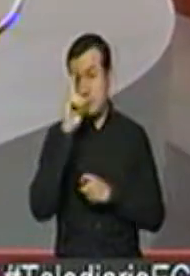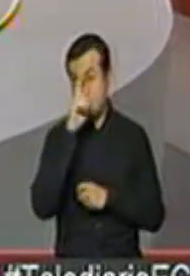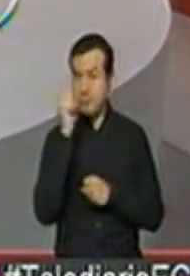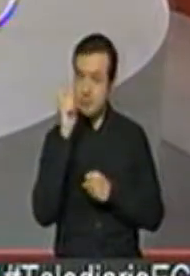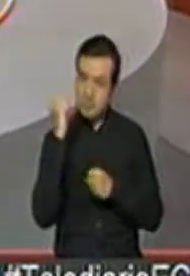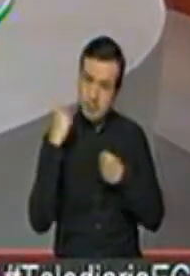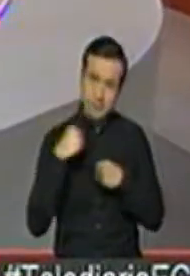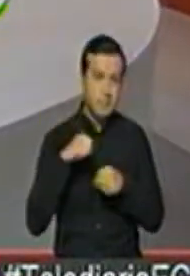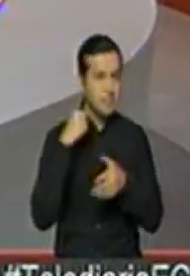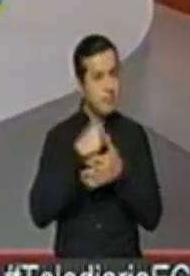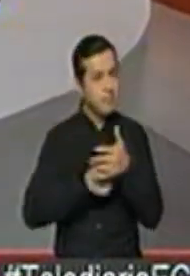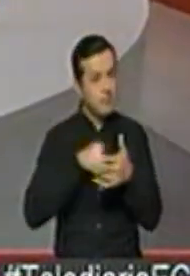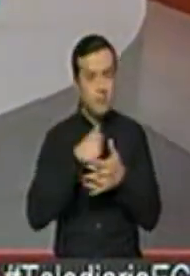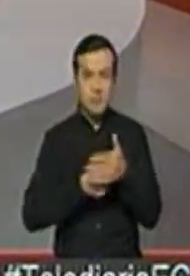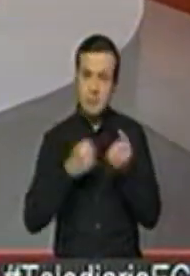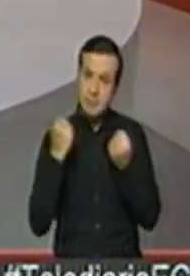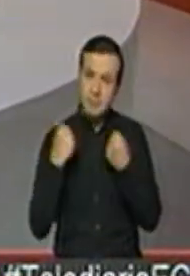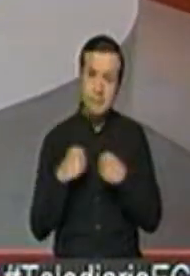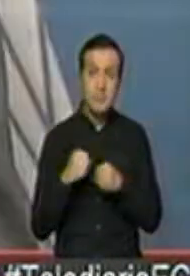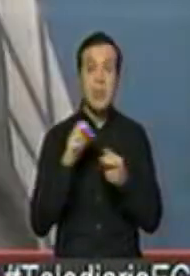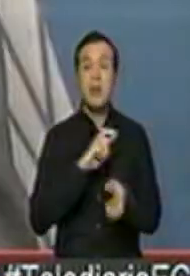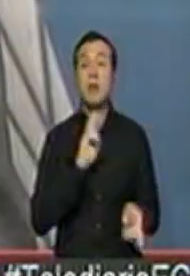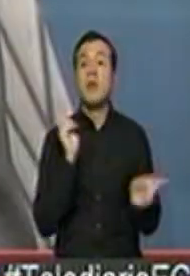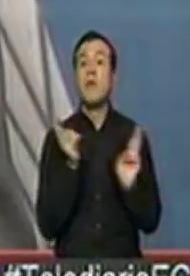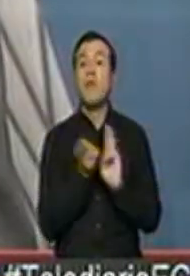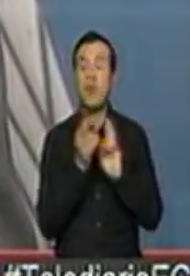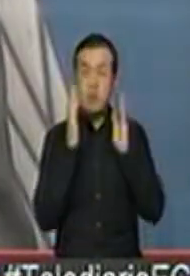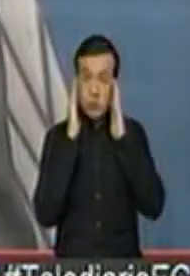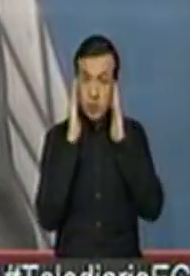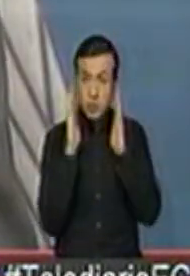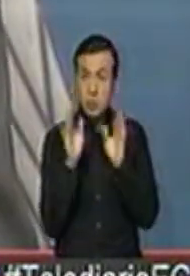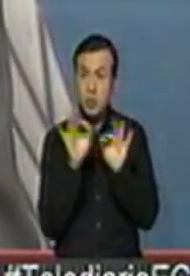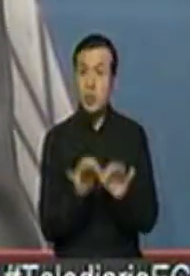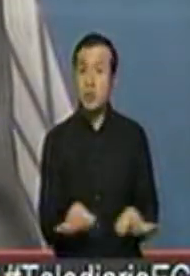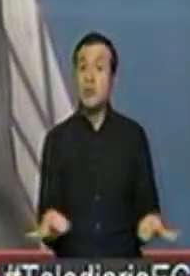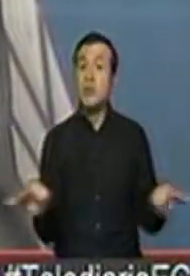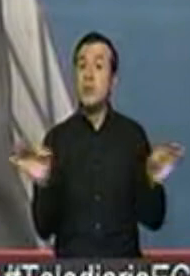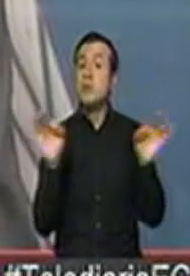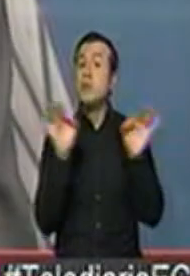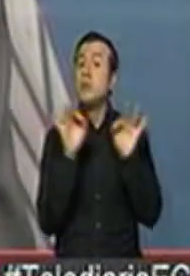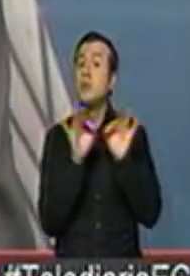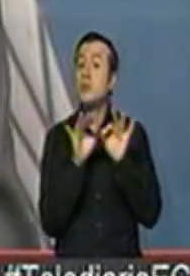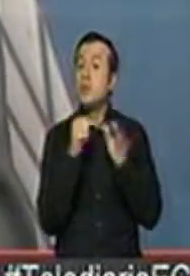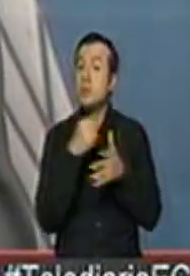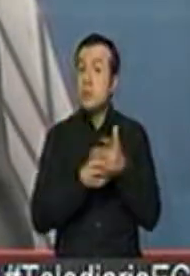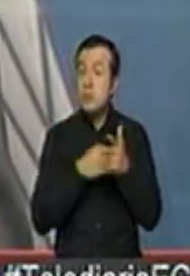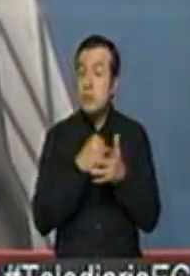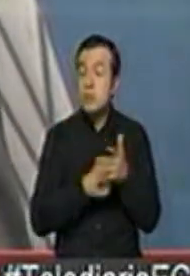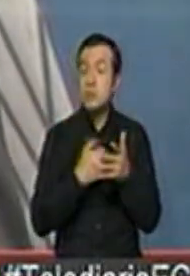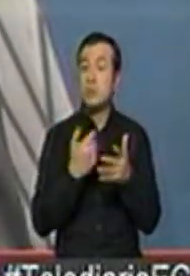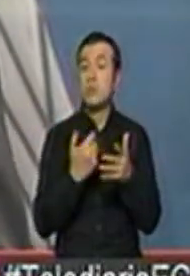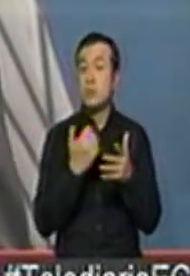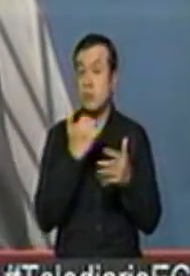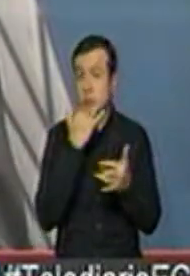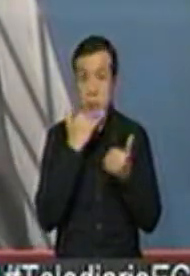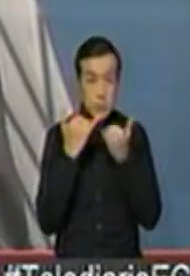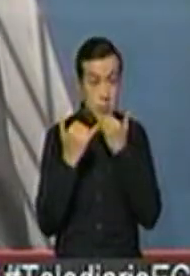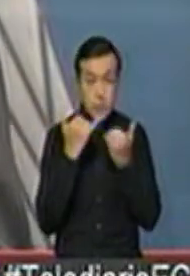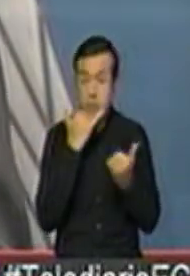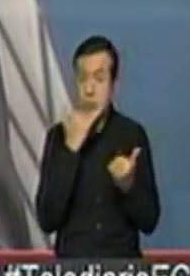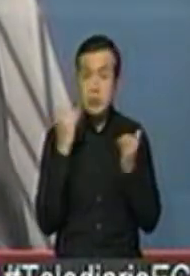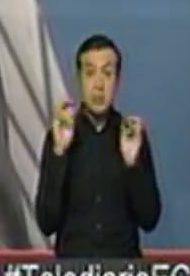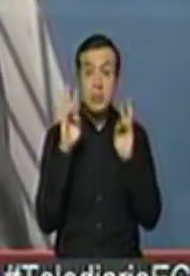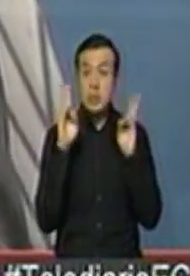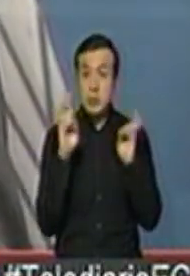empujarlo permanentemente. La reforma apunta fundamentalmente a combatir los abusos que existieron en el